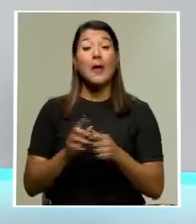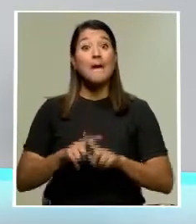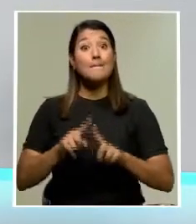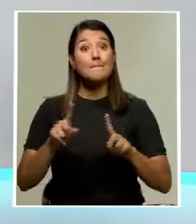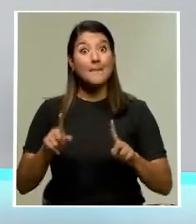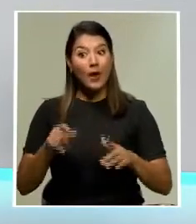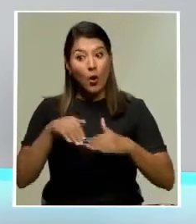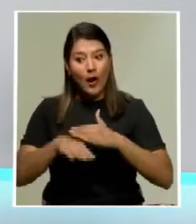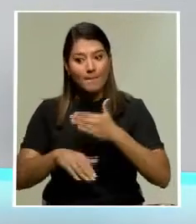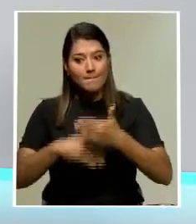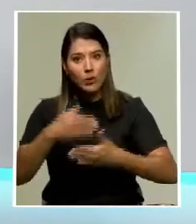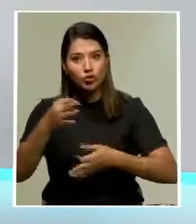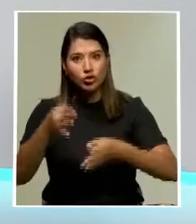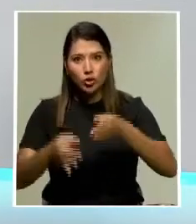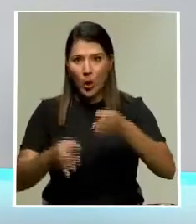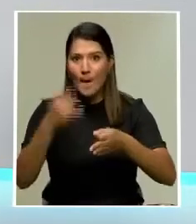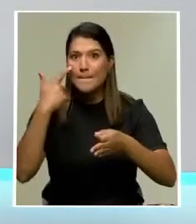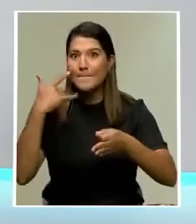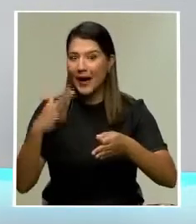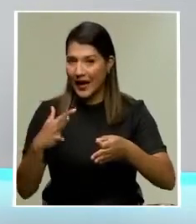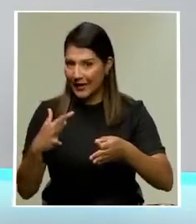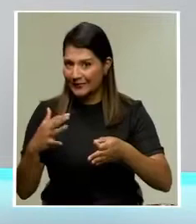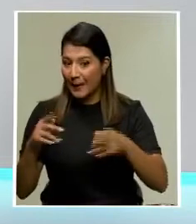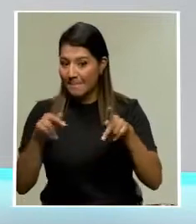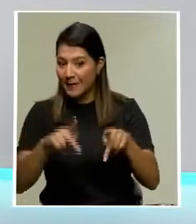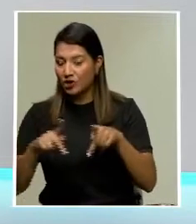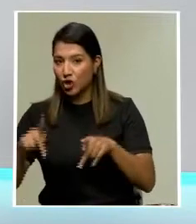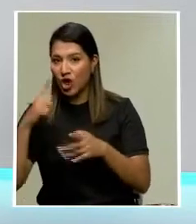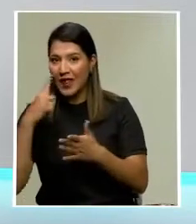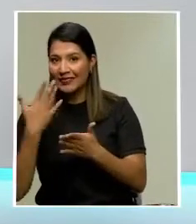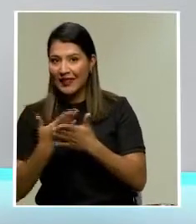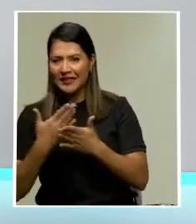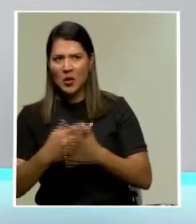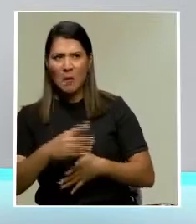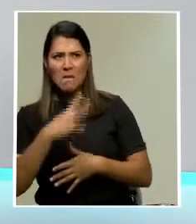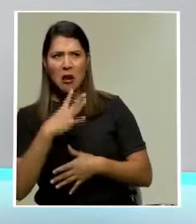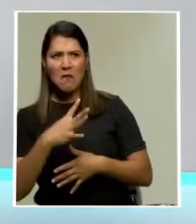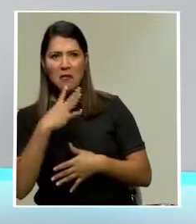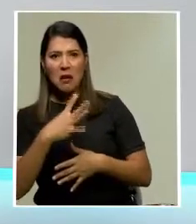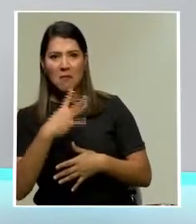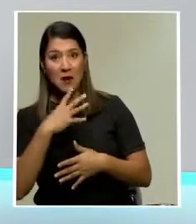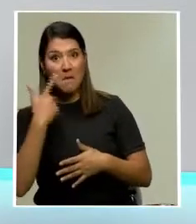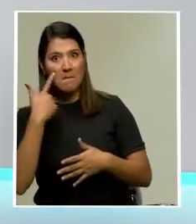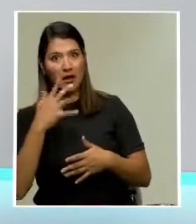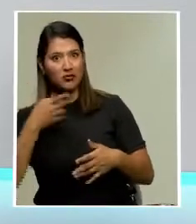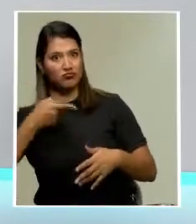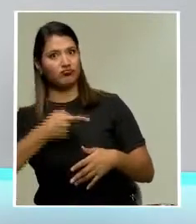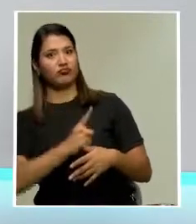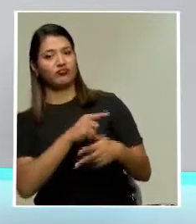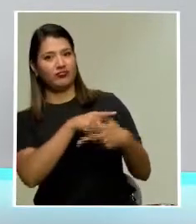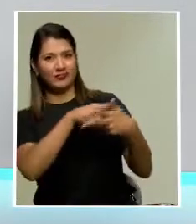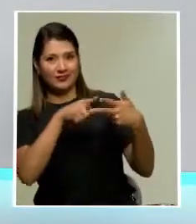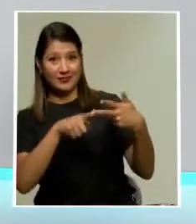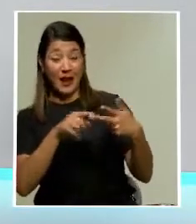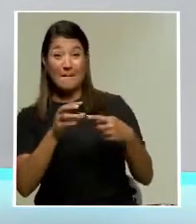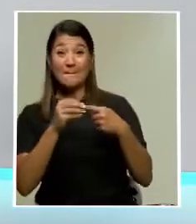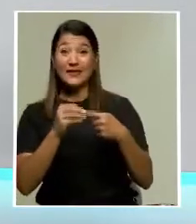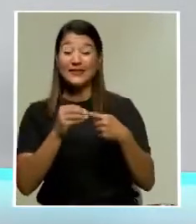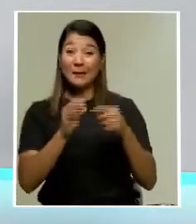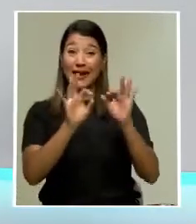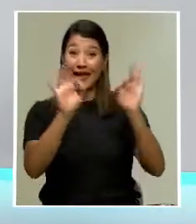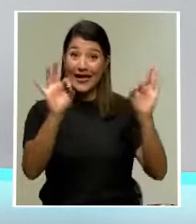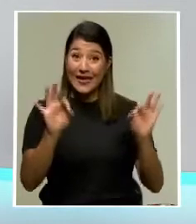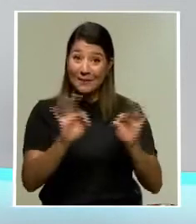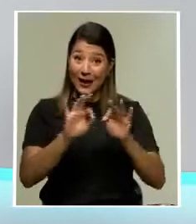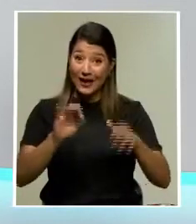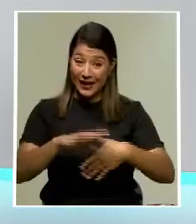juicio han afectado más la imagen de estos tres futbolistas y principalmente de Keylor Navas como el